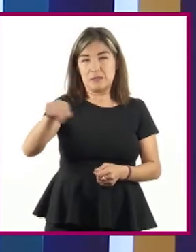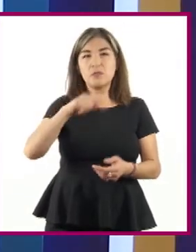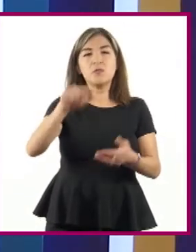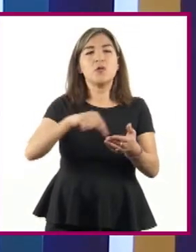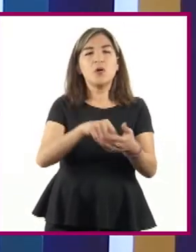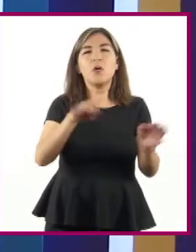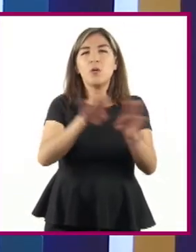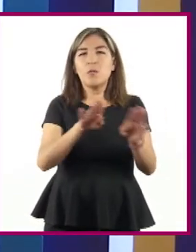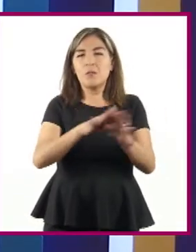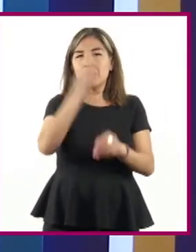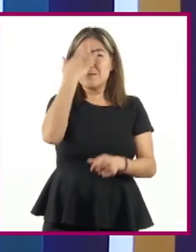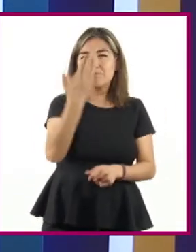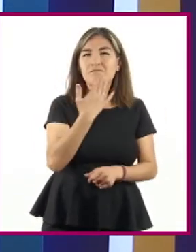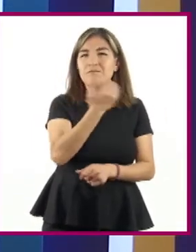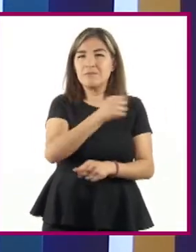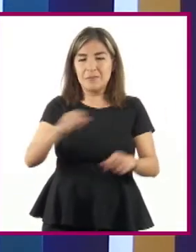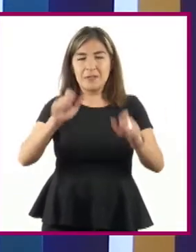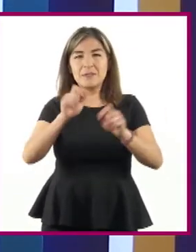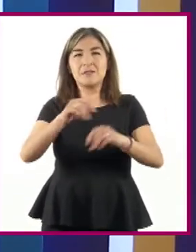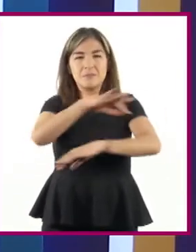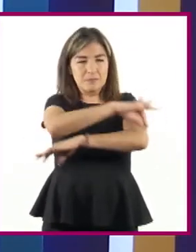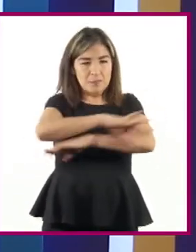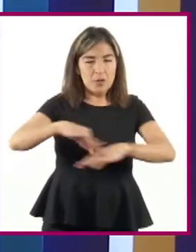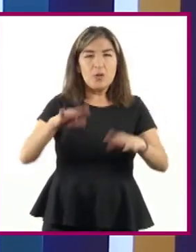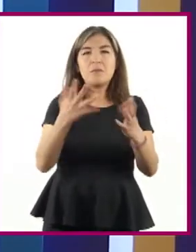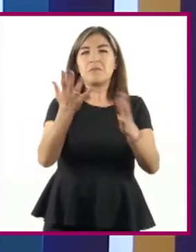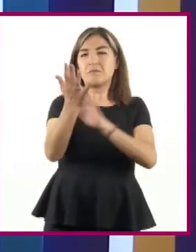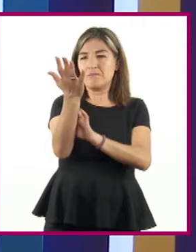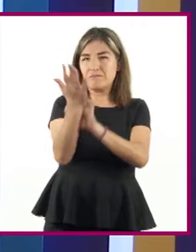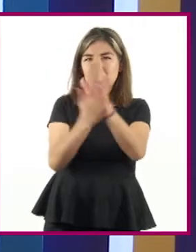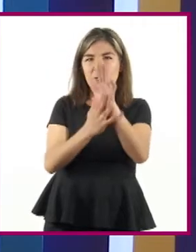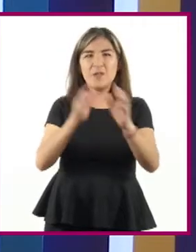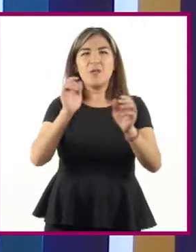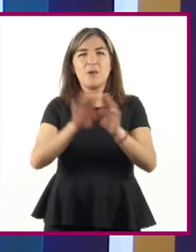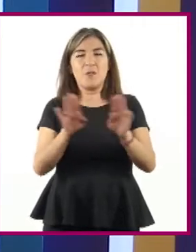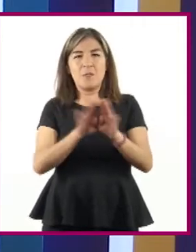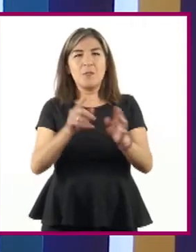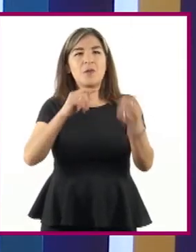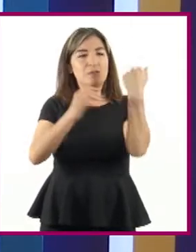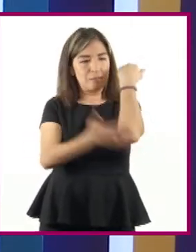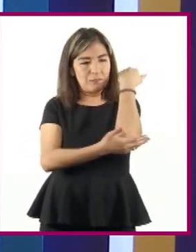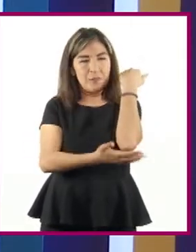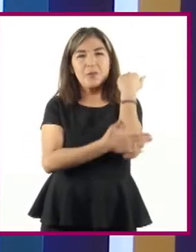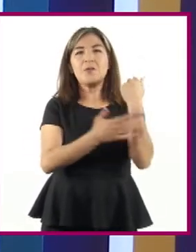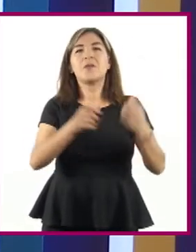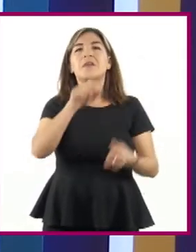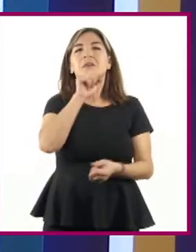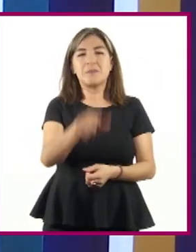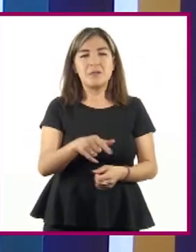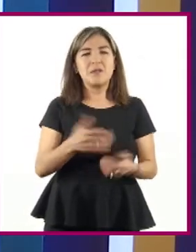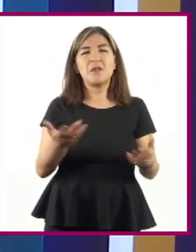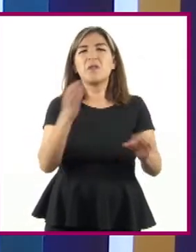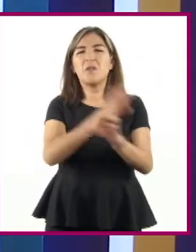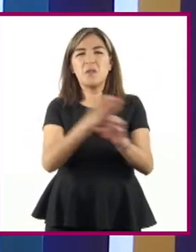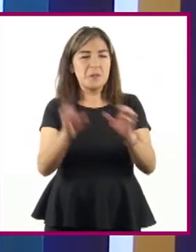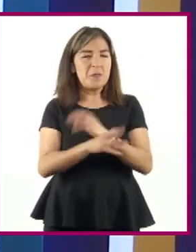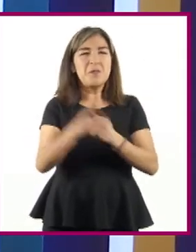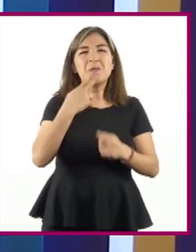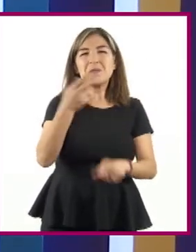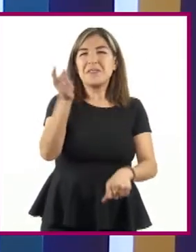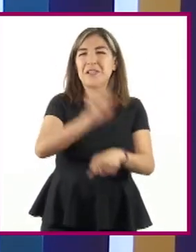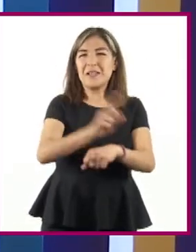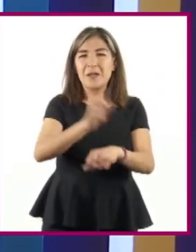hacer mediciones utilizando partes de su cuerpo como manos, brazos, codos, así como objetos de uso